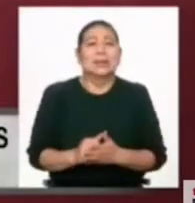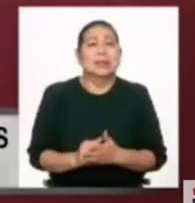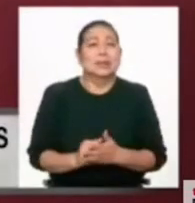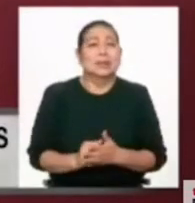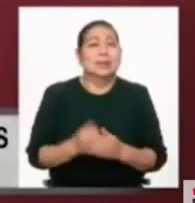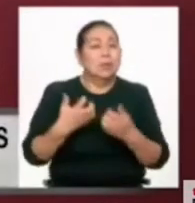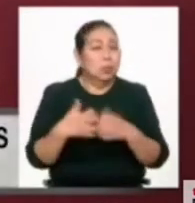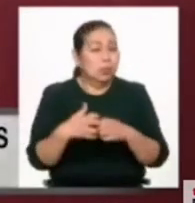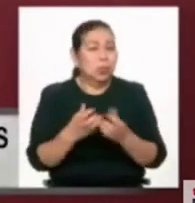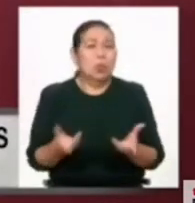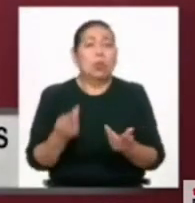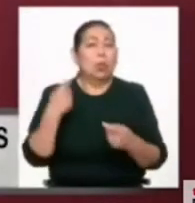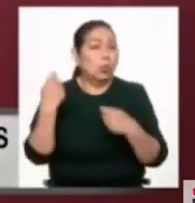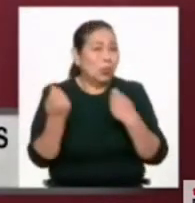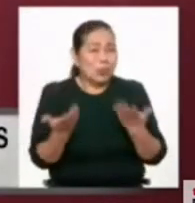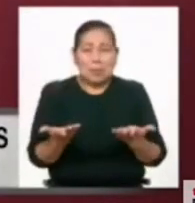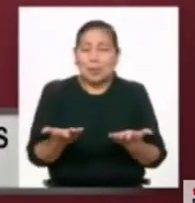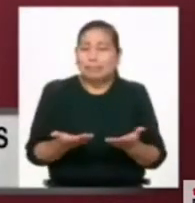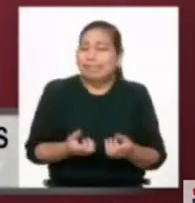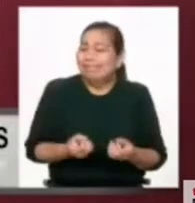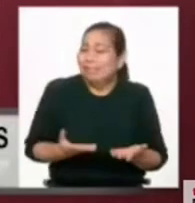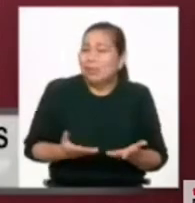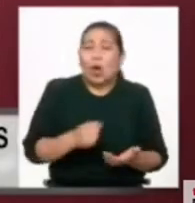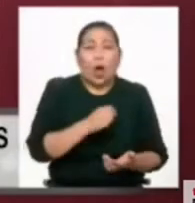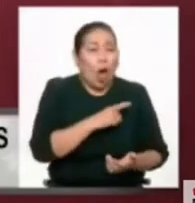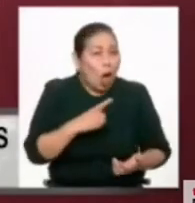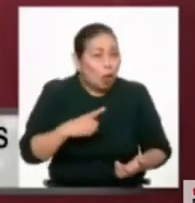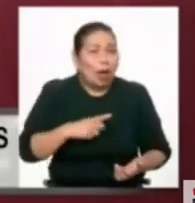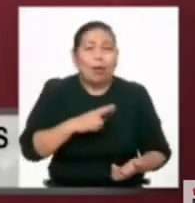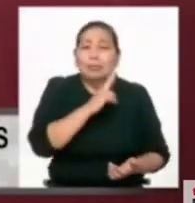extorsión a microempresarios del sector turismo, en realidad sector de hoteles, restaurantes,